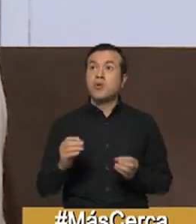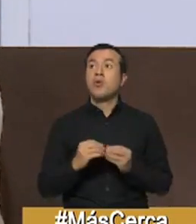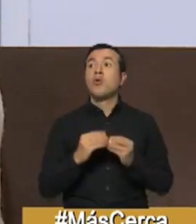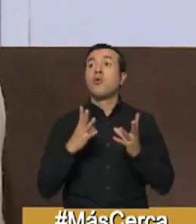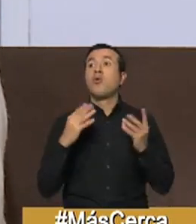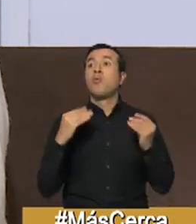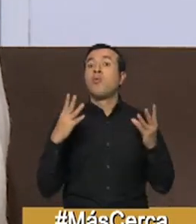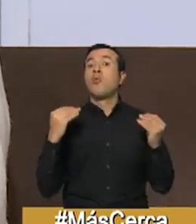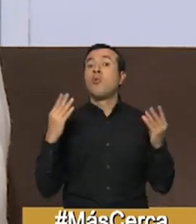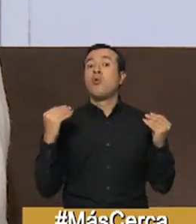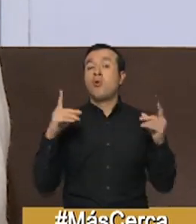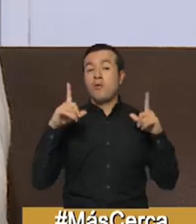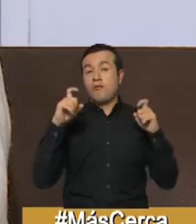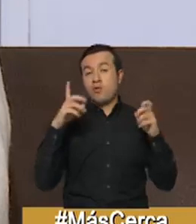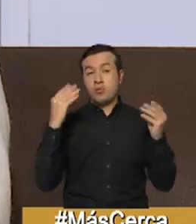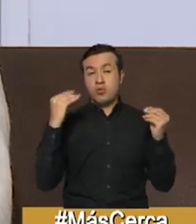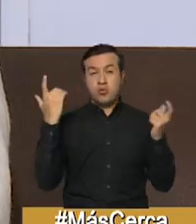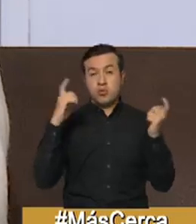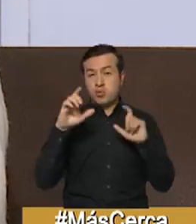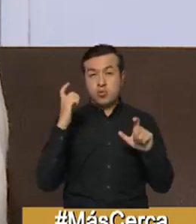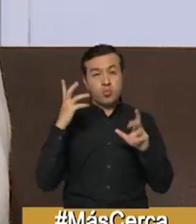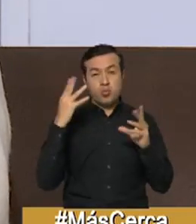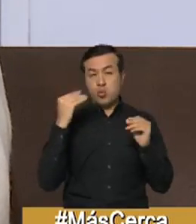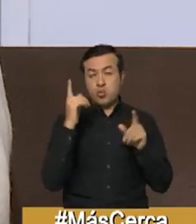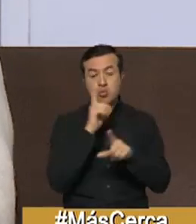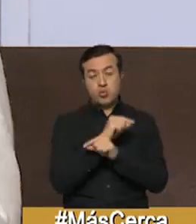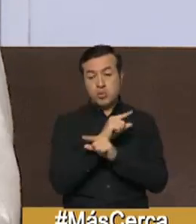cientos de fotos y hay miles de tweets.